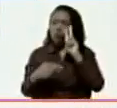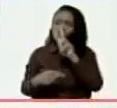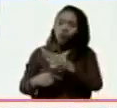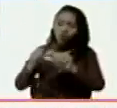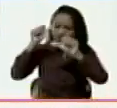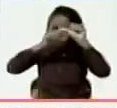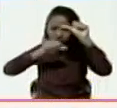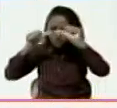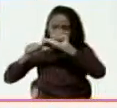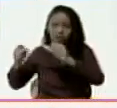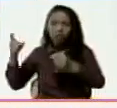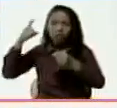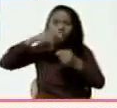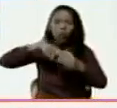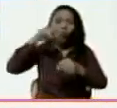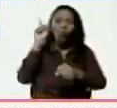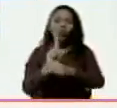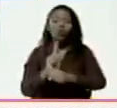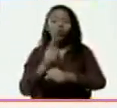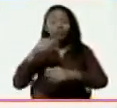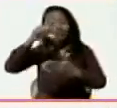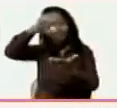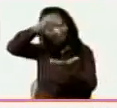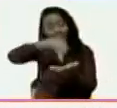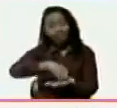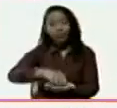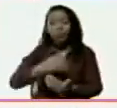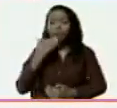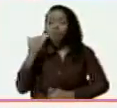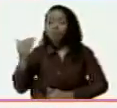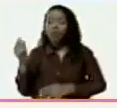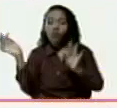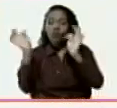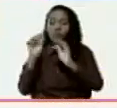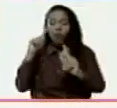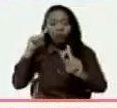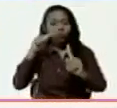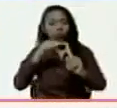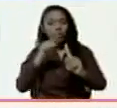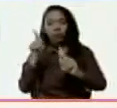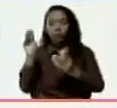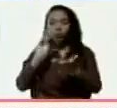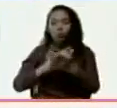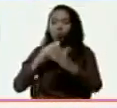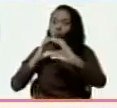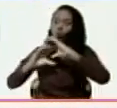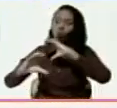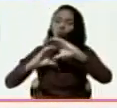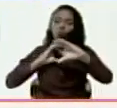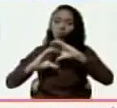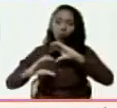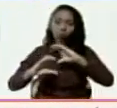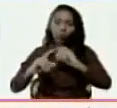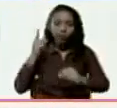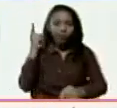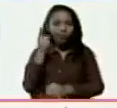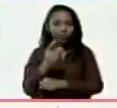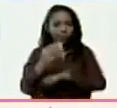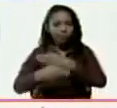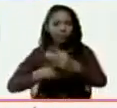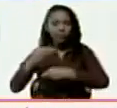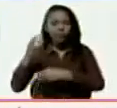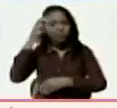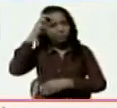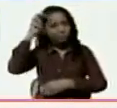tener un registro único y centralizado que permita de forma directa establecer la comunicación que debe generar el